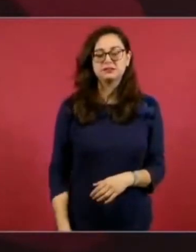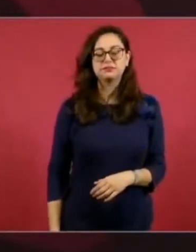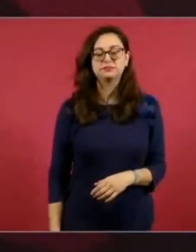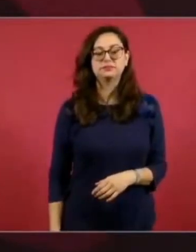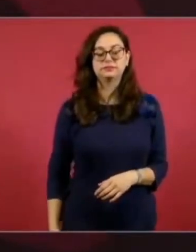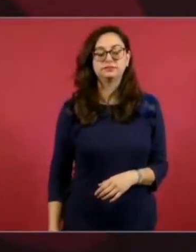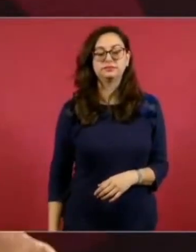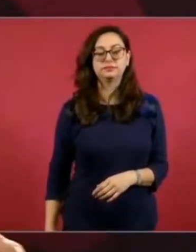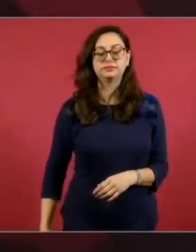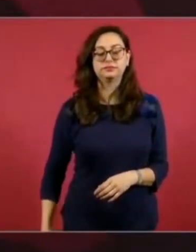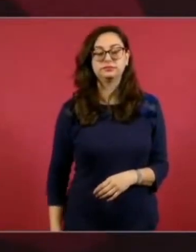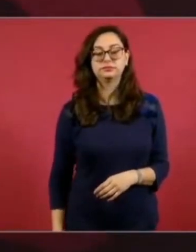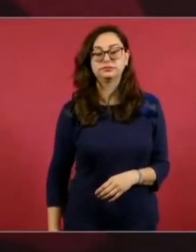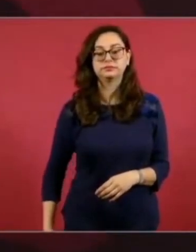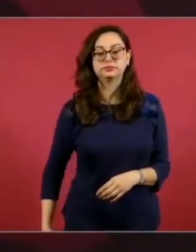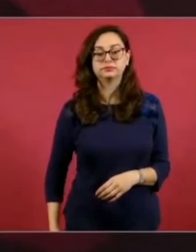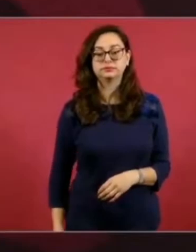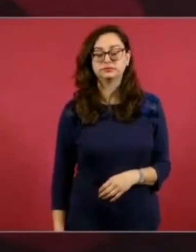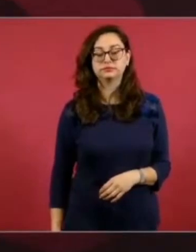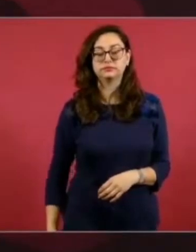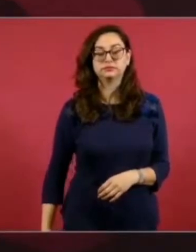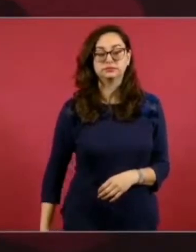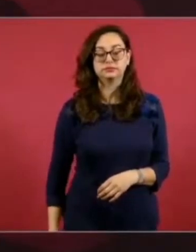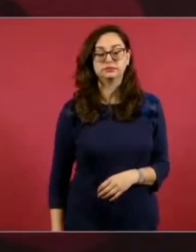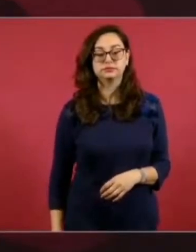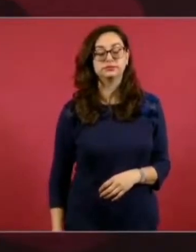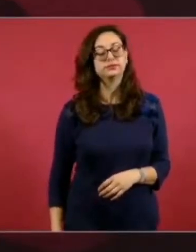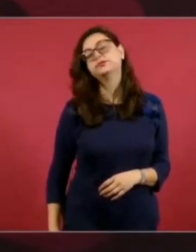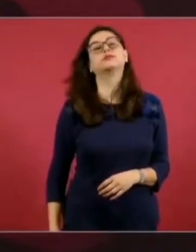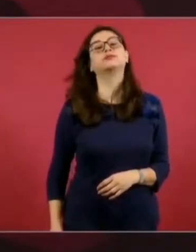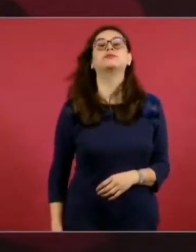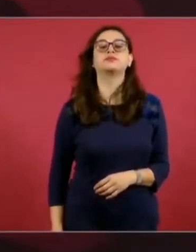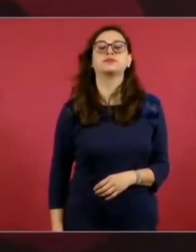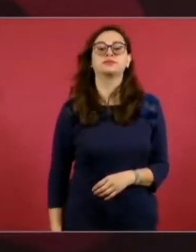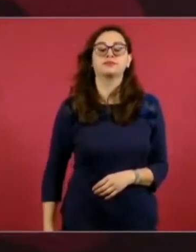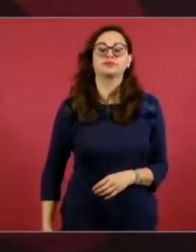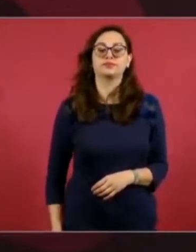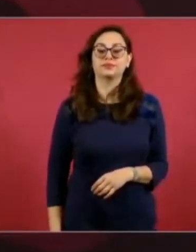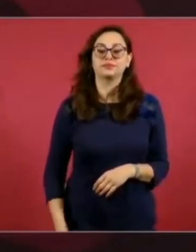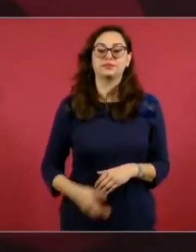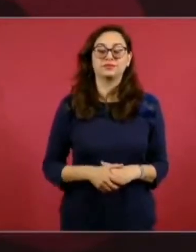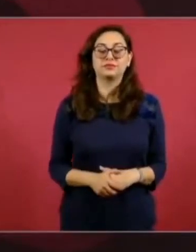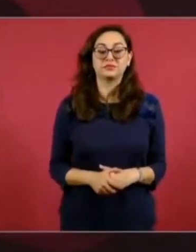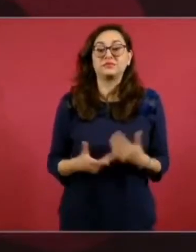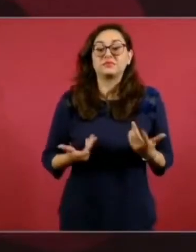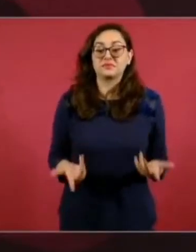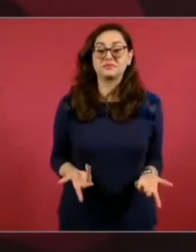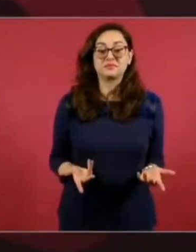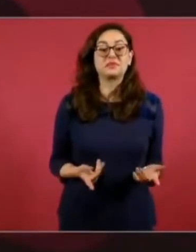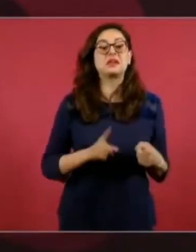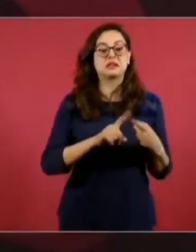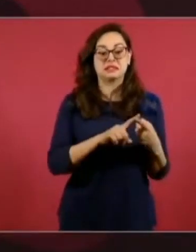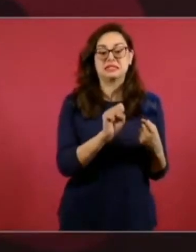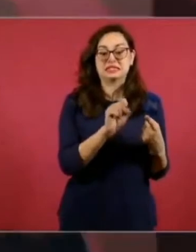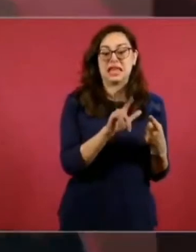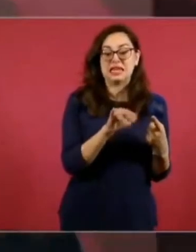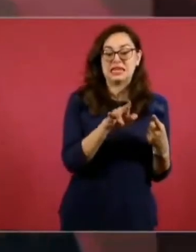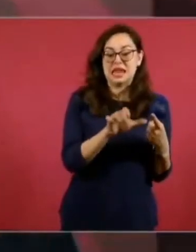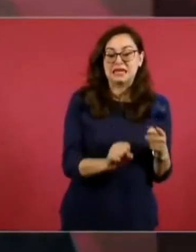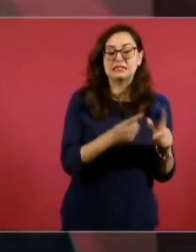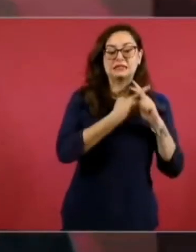Y en la época de Salinas comenzó todo esto, siguió con Zedillo,